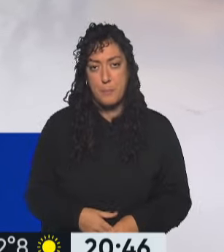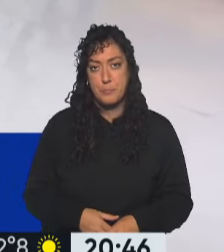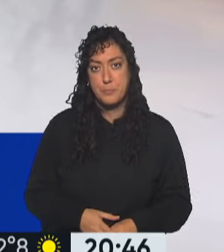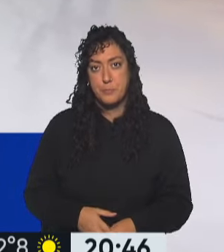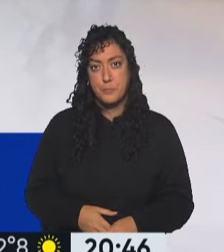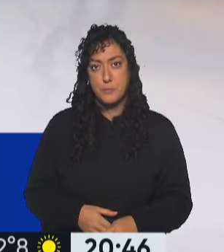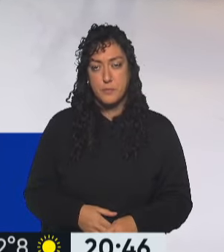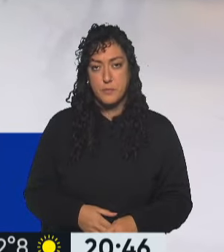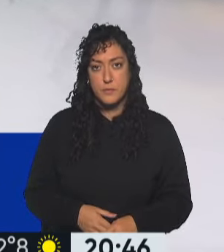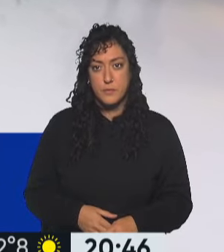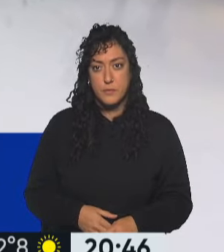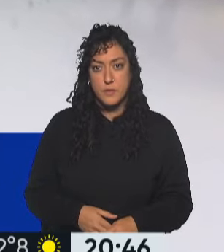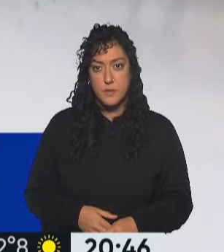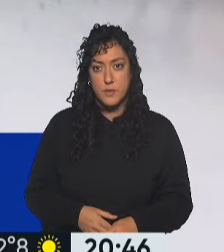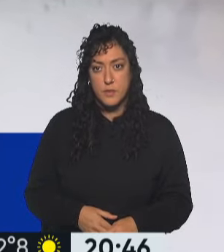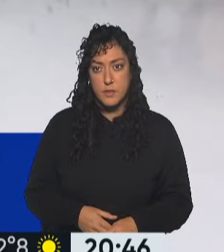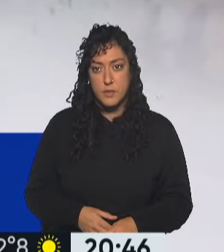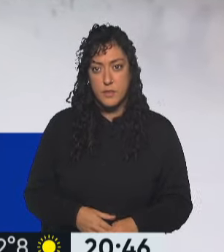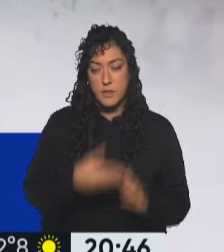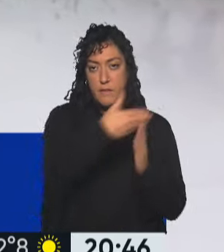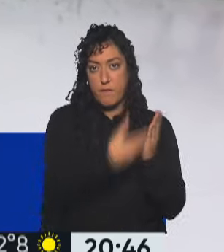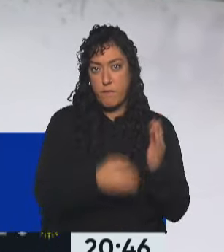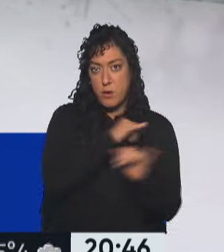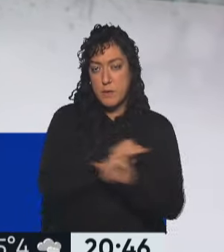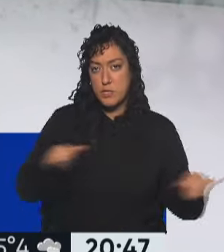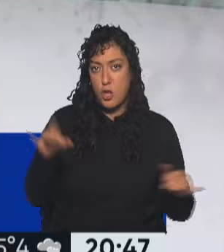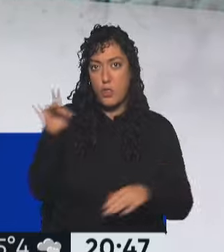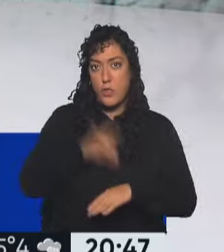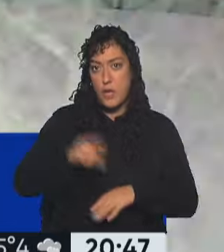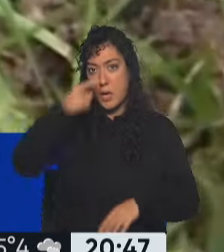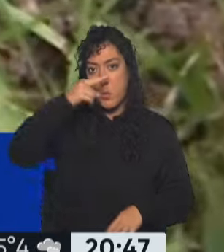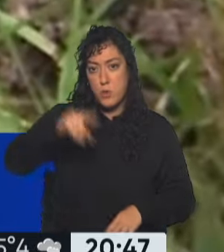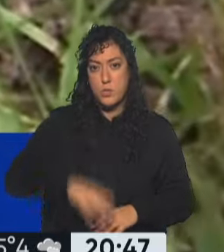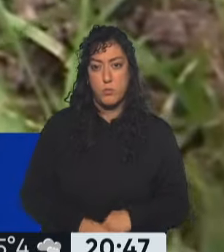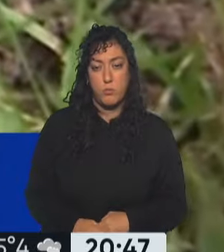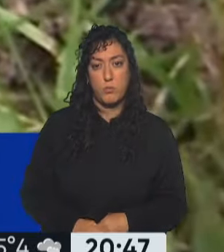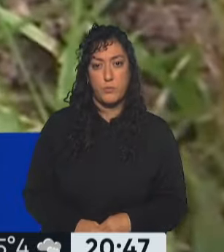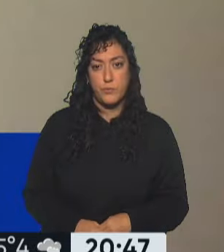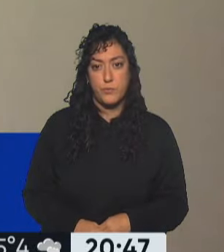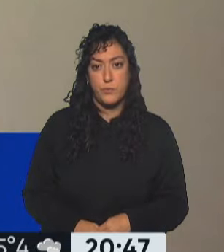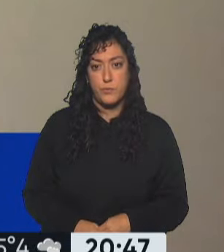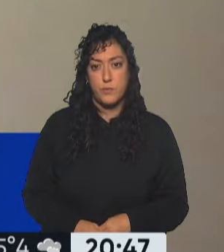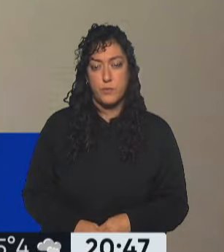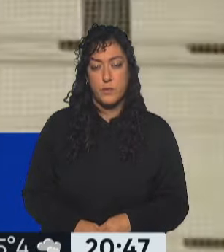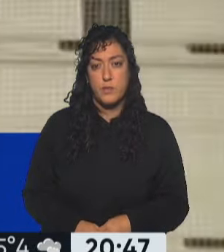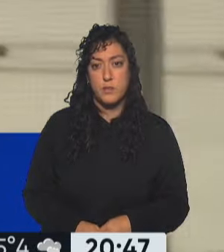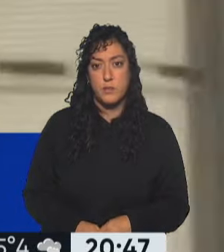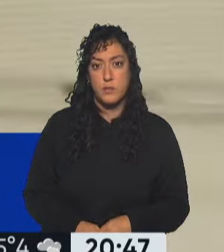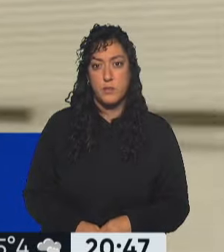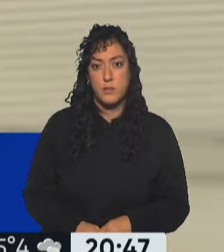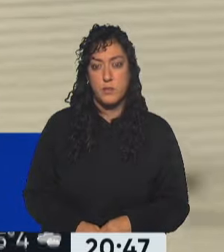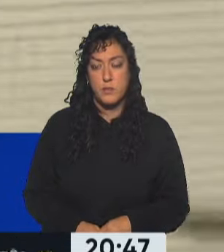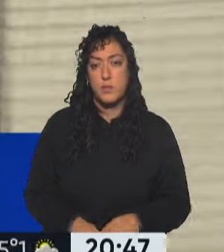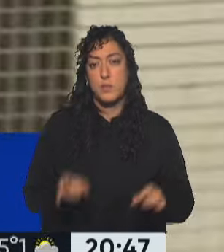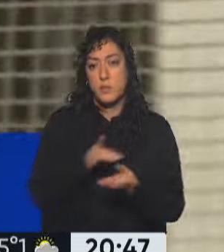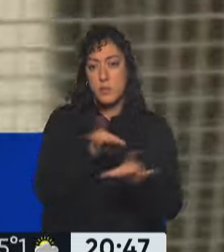Bueno, datos del último parte dengue en el país. A ver. Si leemos el último informe